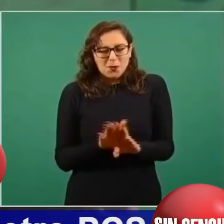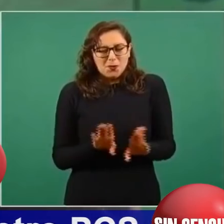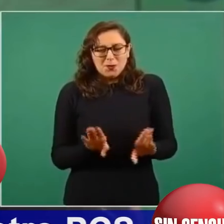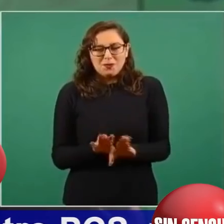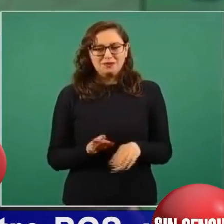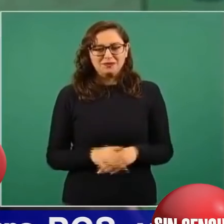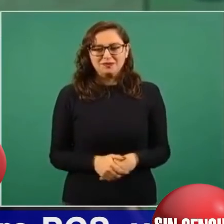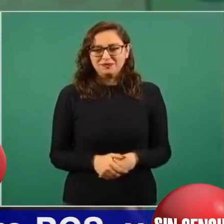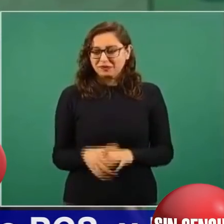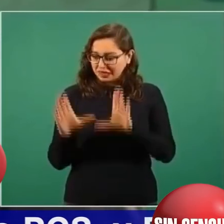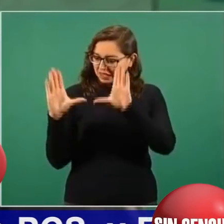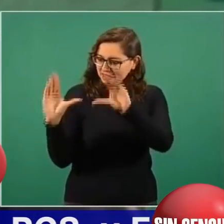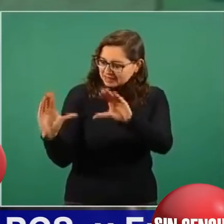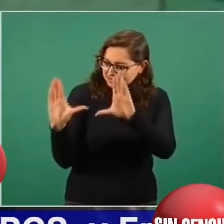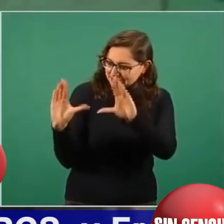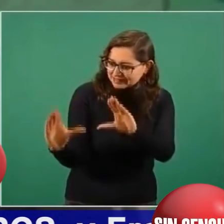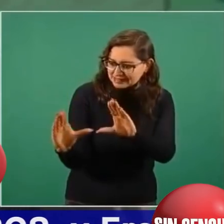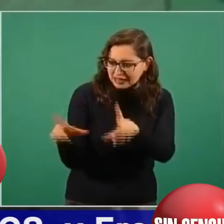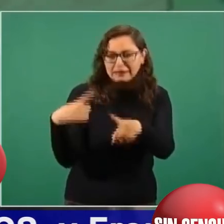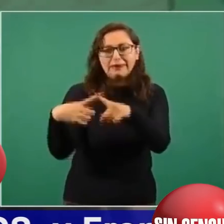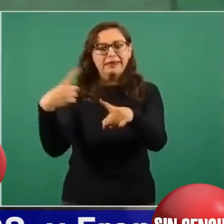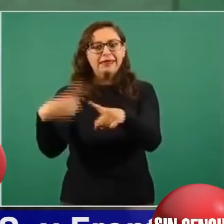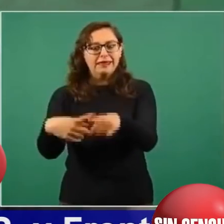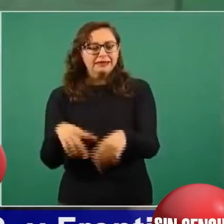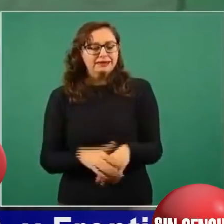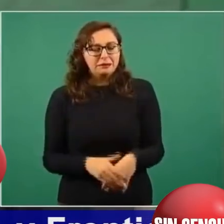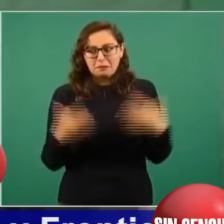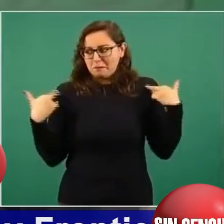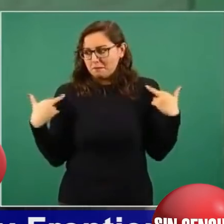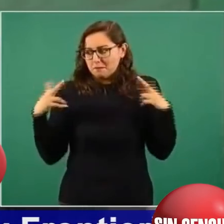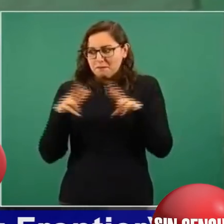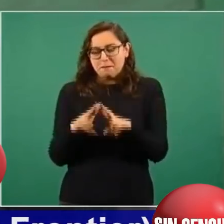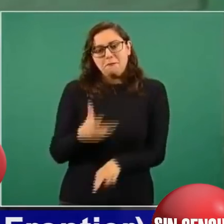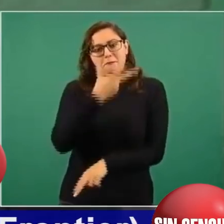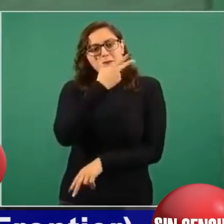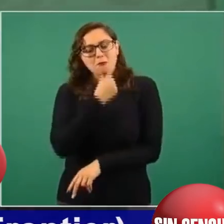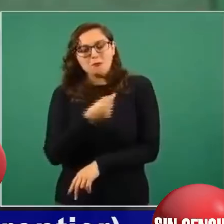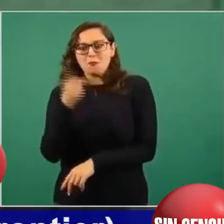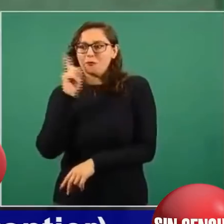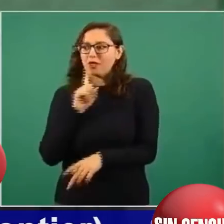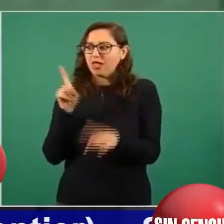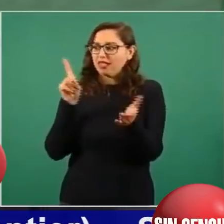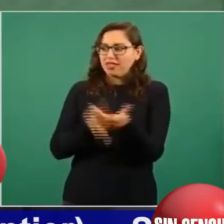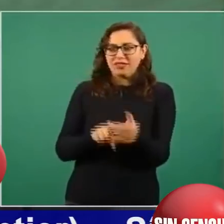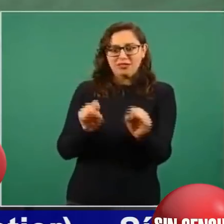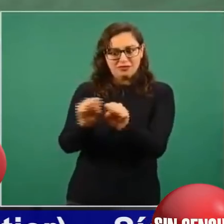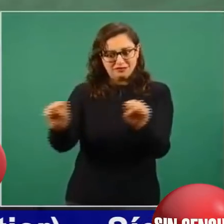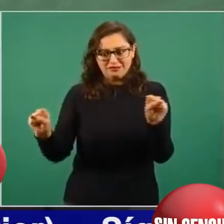sin el maestro, sin la maestra? Si son los que están en el aula,